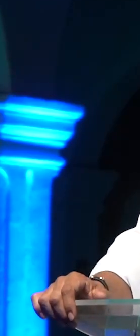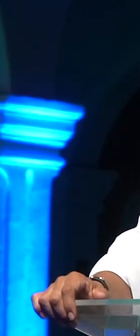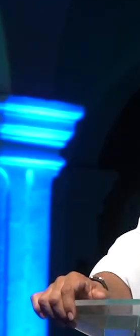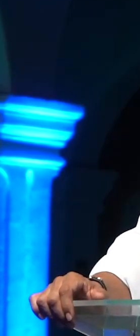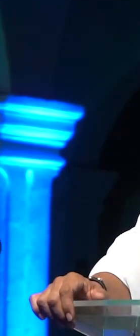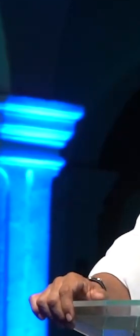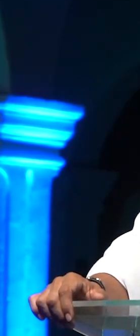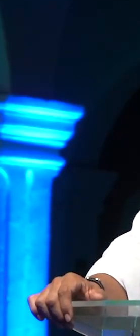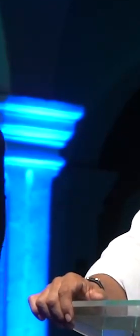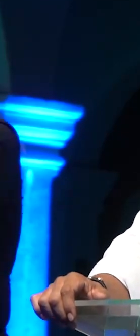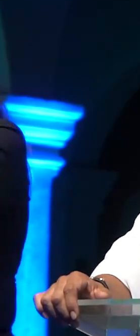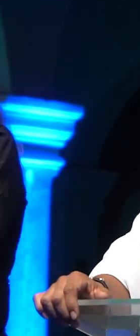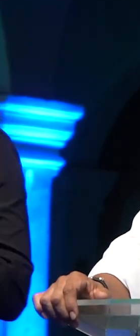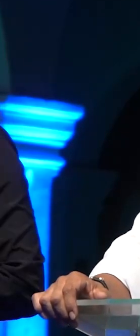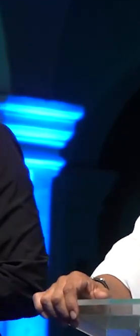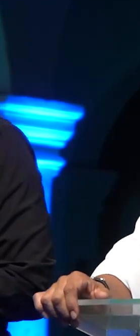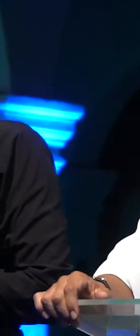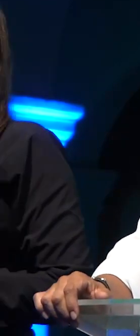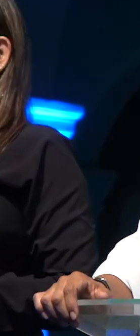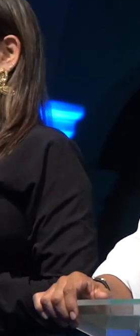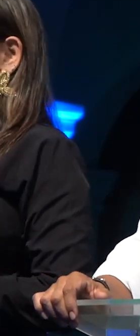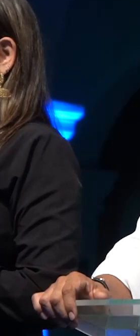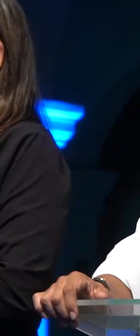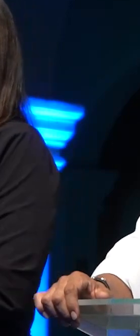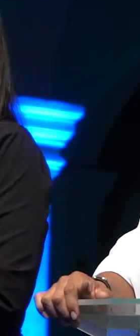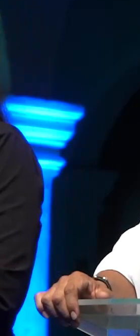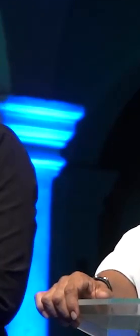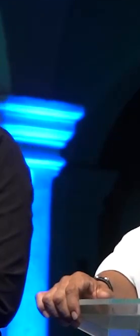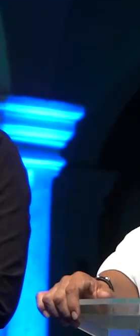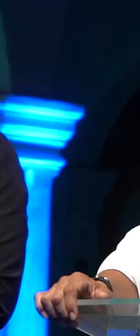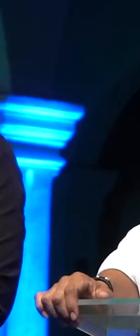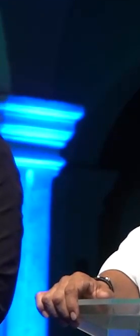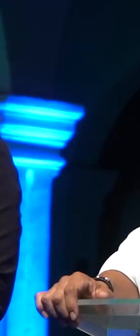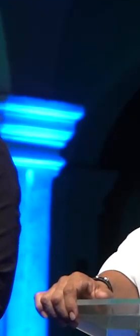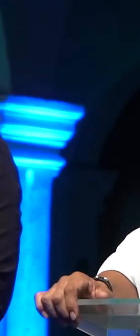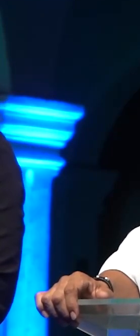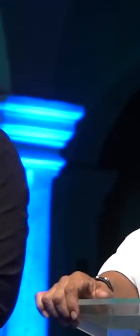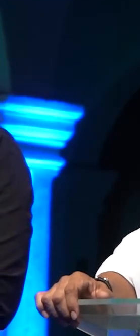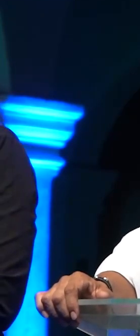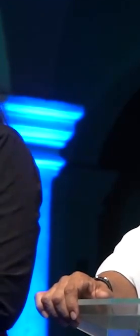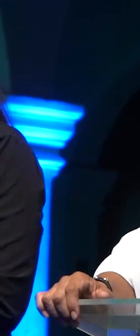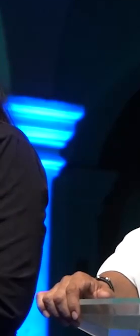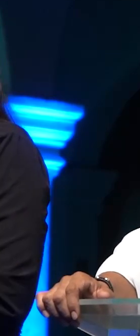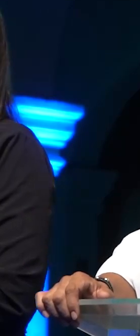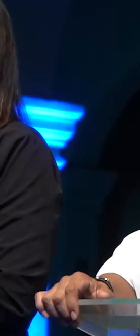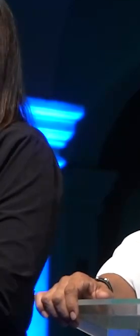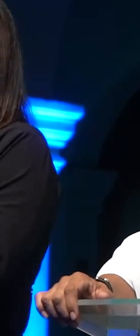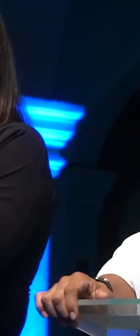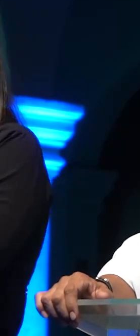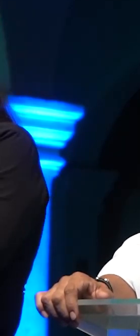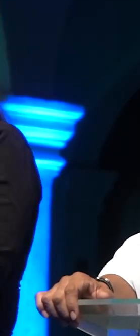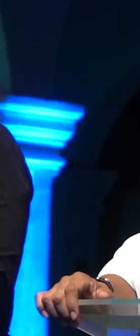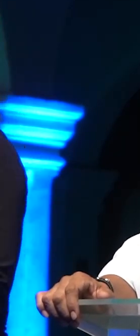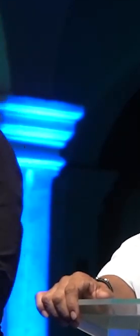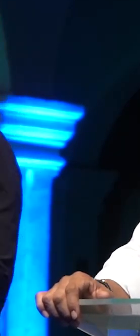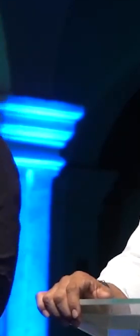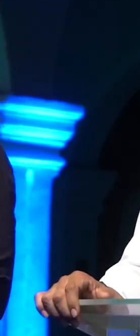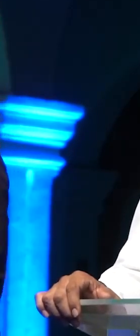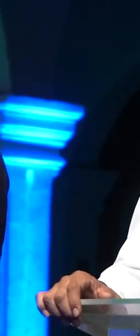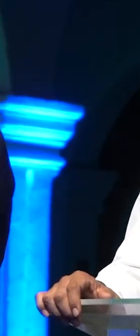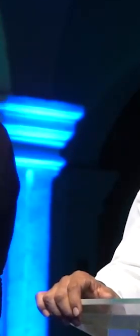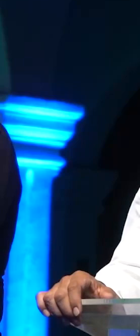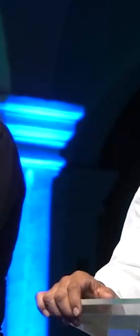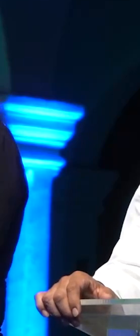arhuaco, primer arhuaco egresado de ingeniero electrónico, Harvard no tiene la Sierra Nevada y no tiene un arhuaco ingeniero electrónico. Eso